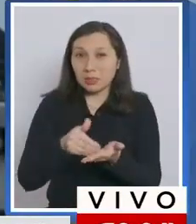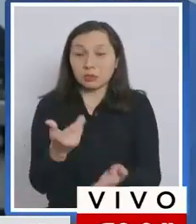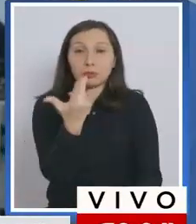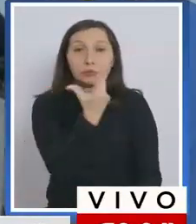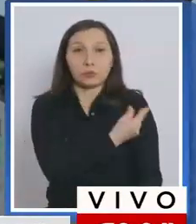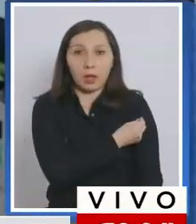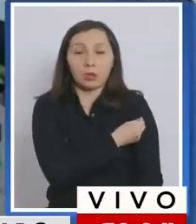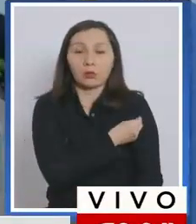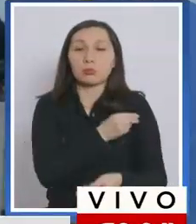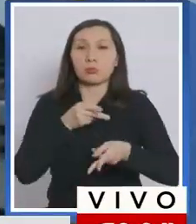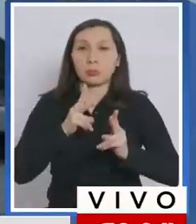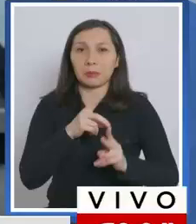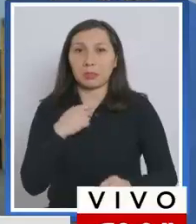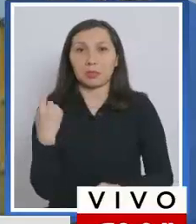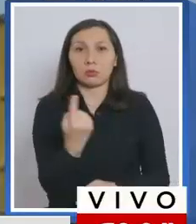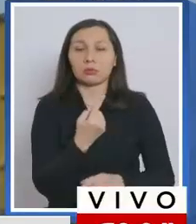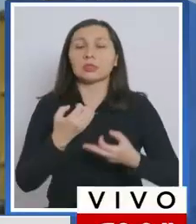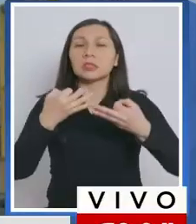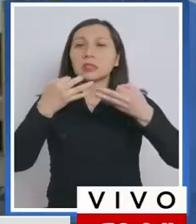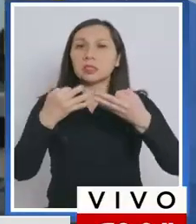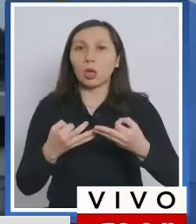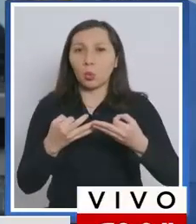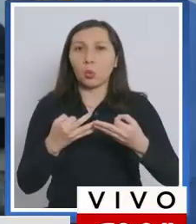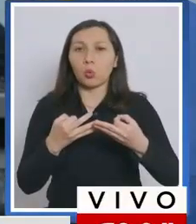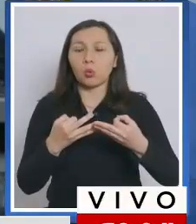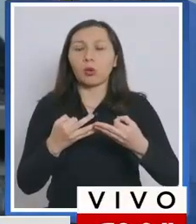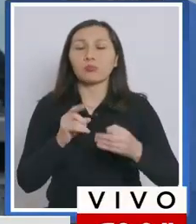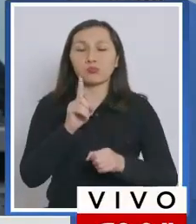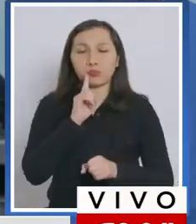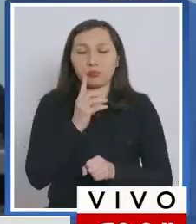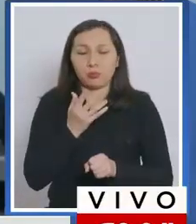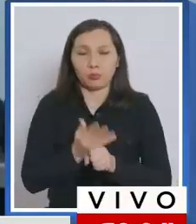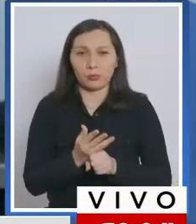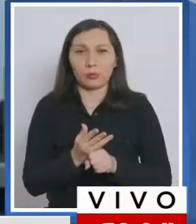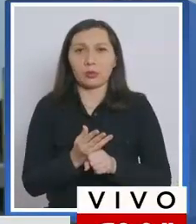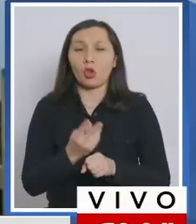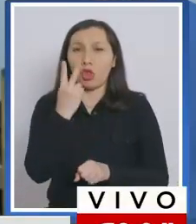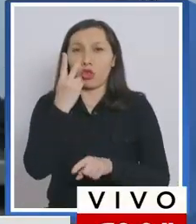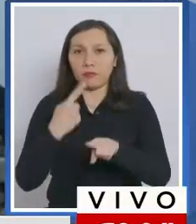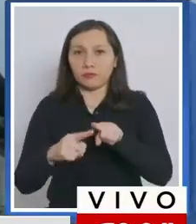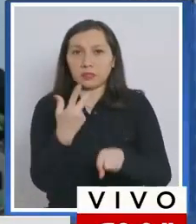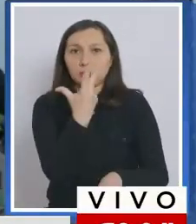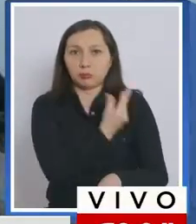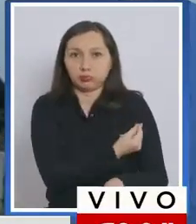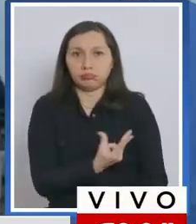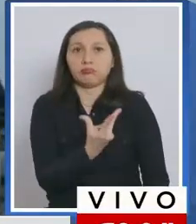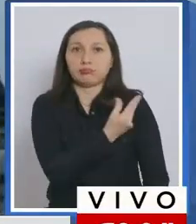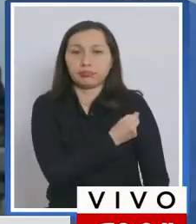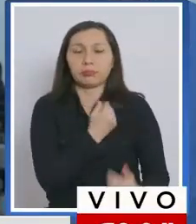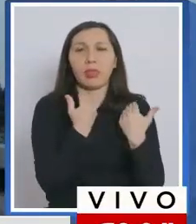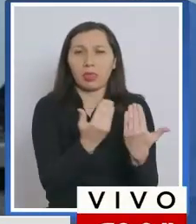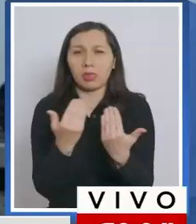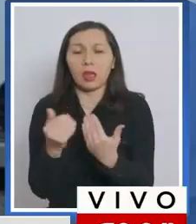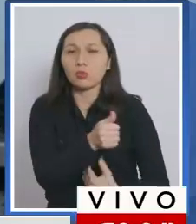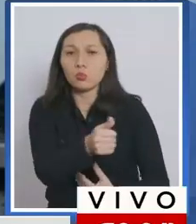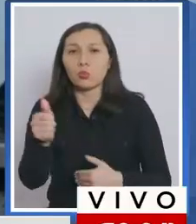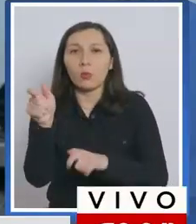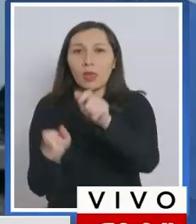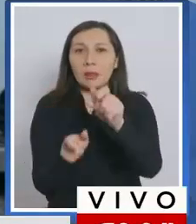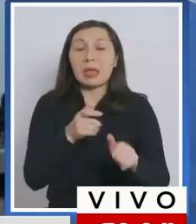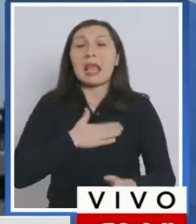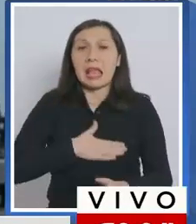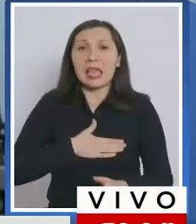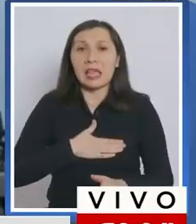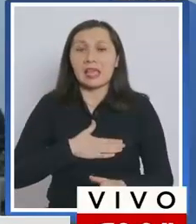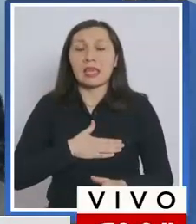la que nos permite poder asegurar que tendremos las dos dosis para vacunar a todas las personas